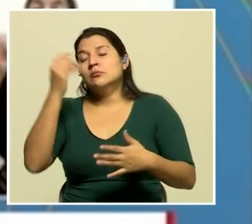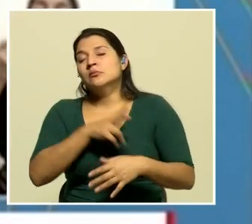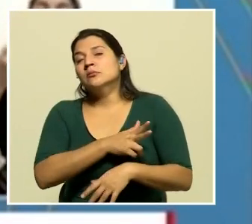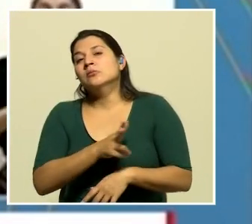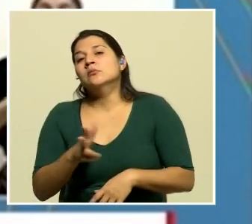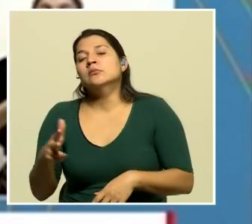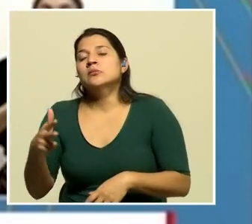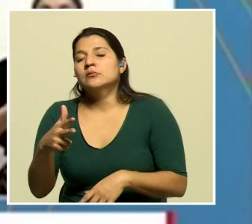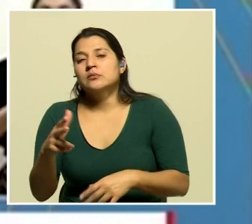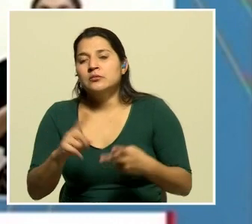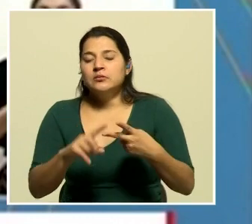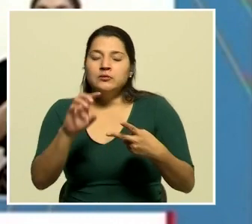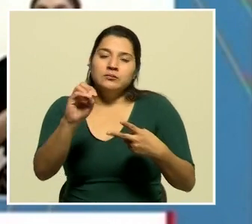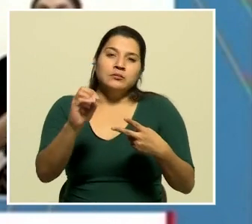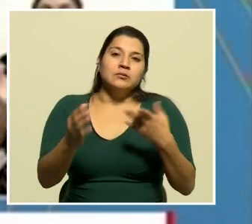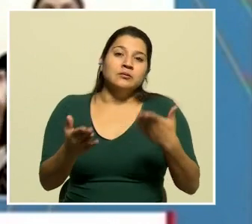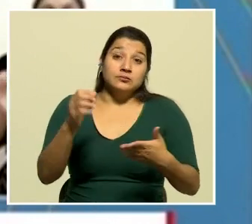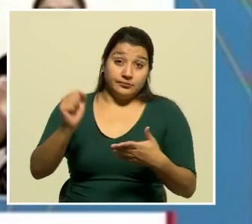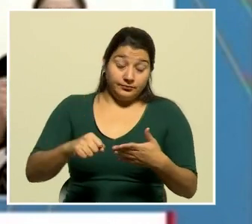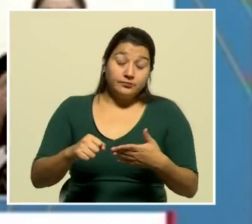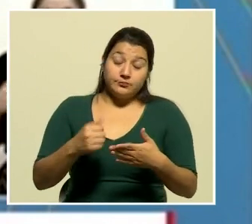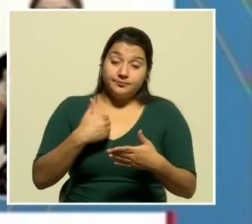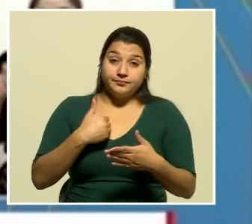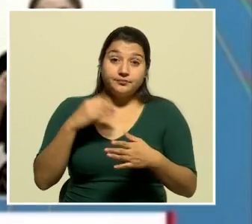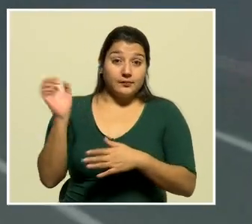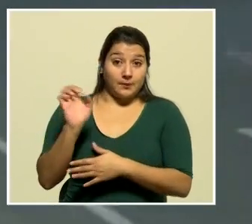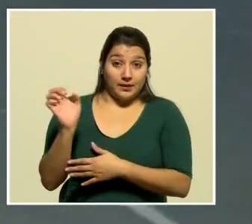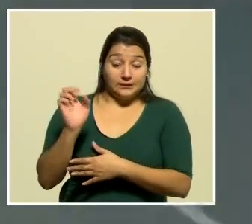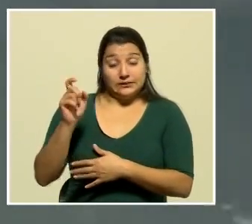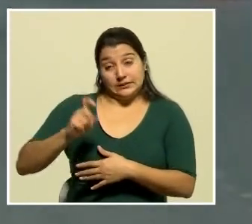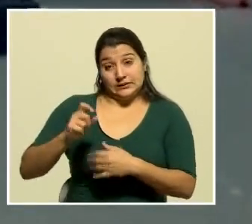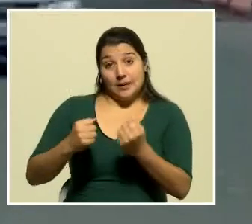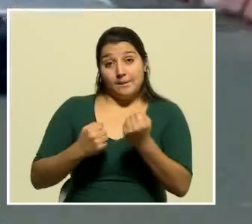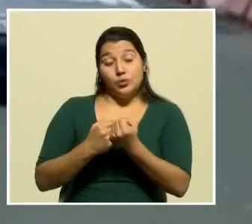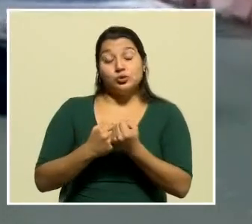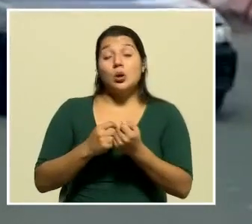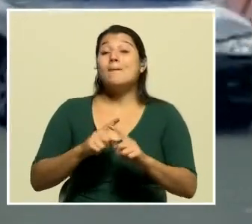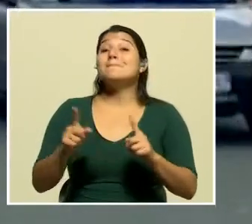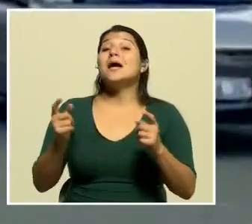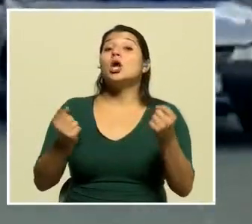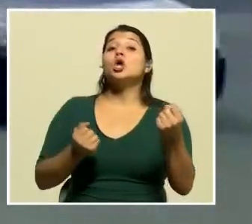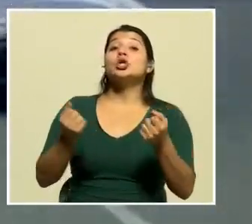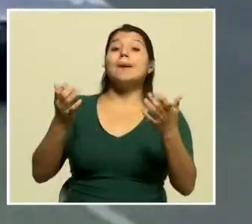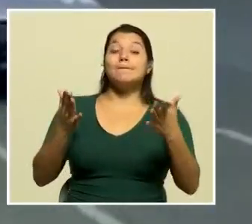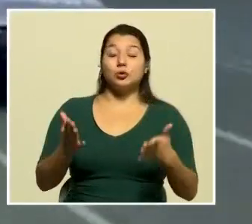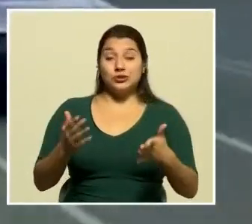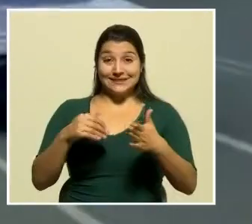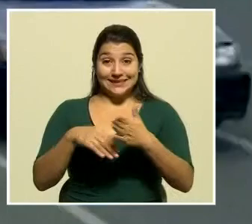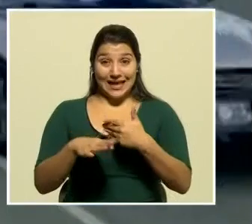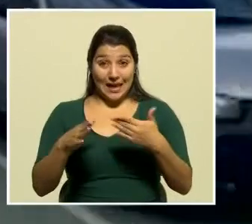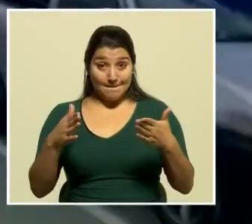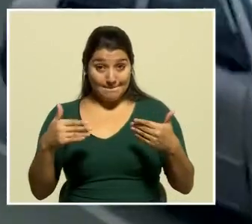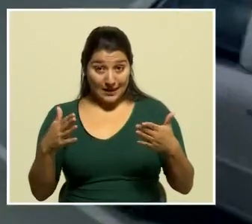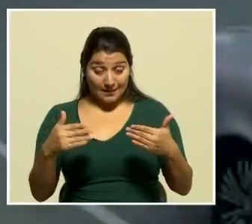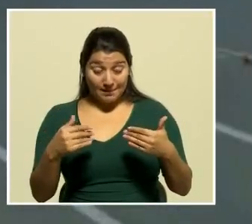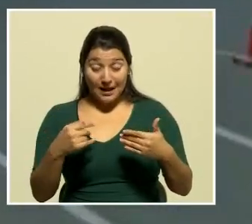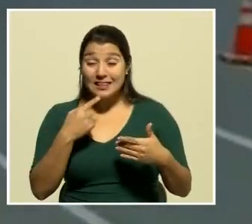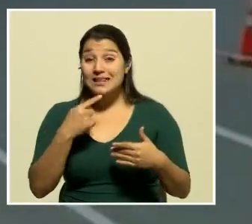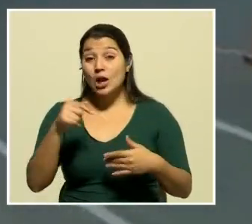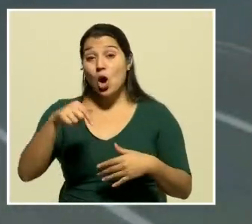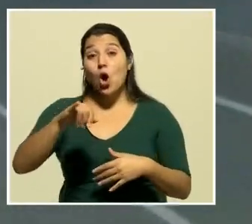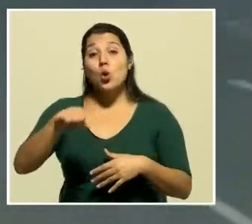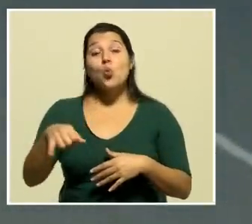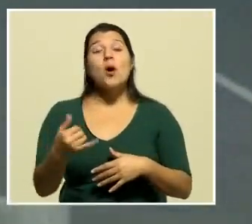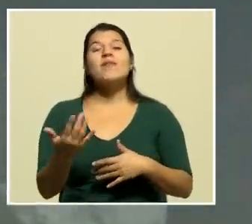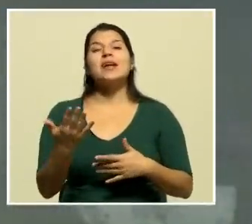esté enfrentando una situación de emergencia y requiera asistencia. Sin embargo, los transportistas panameños en la frontera aseguraron este jueves que